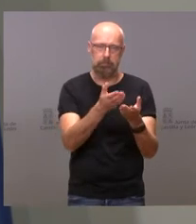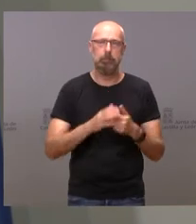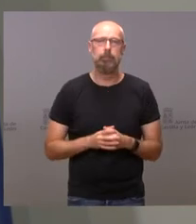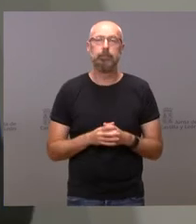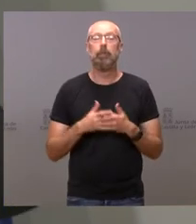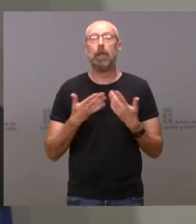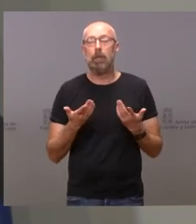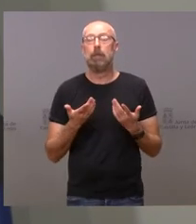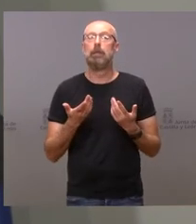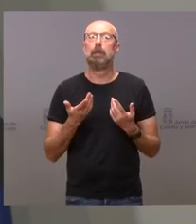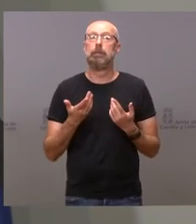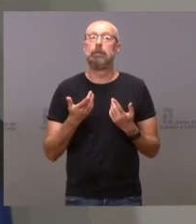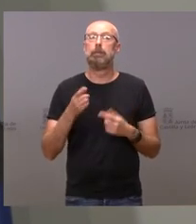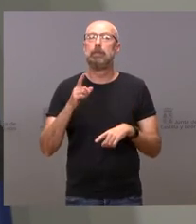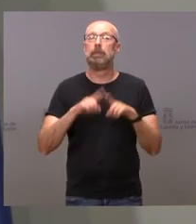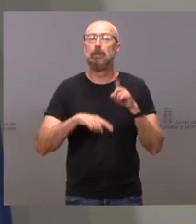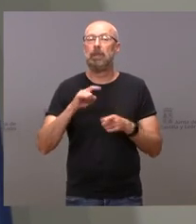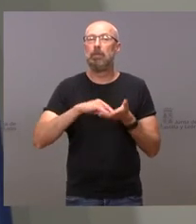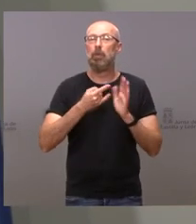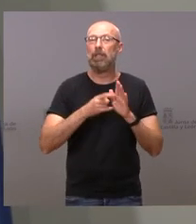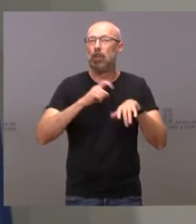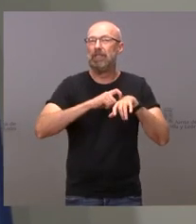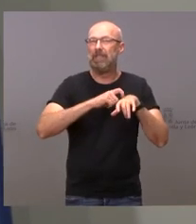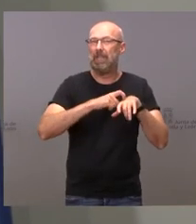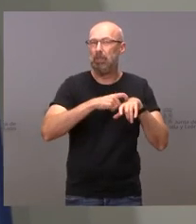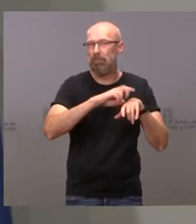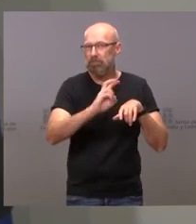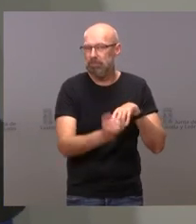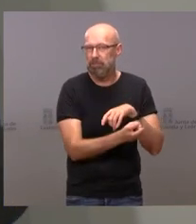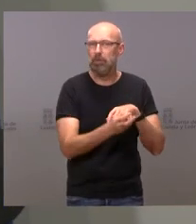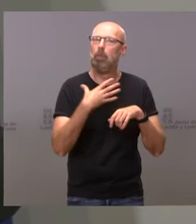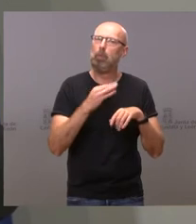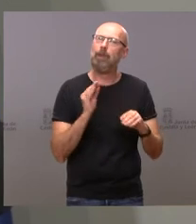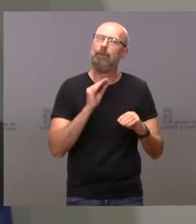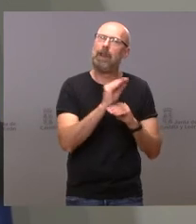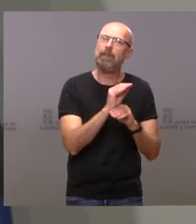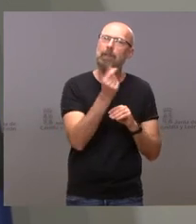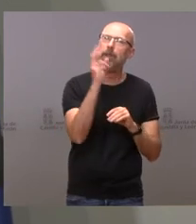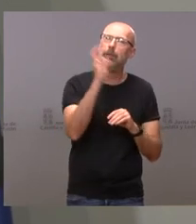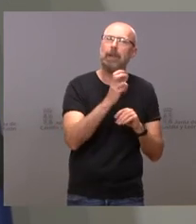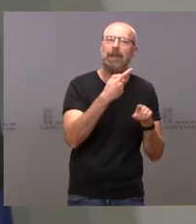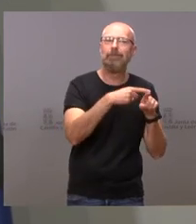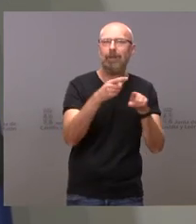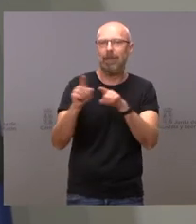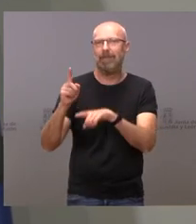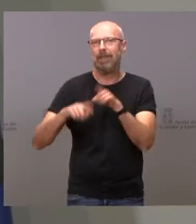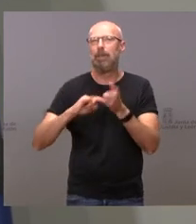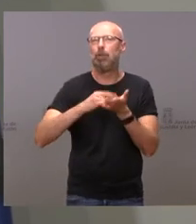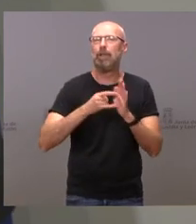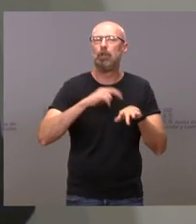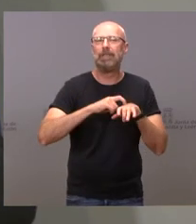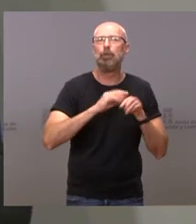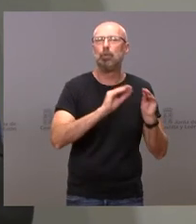Dependerá de qué tipo de proyectos estarán sujetos a una financiación o a otra. Sabe usted que